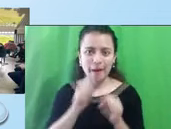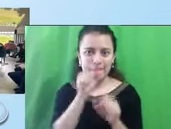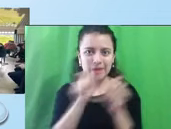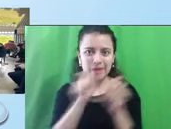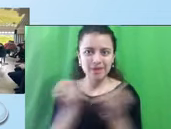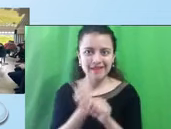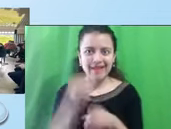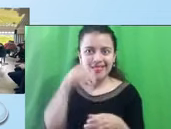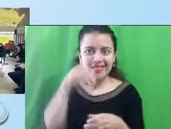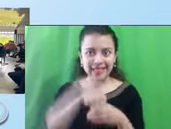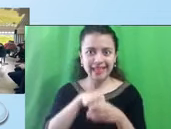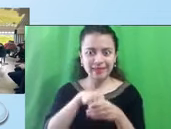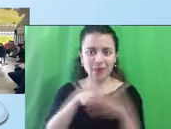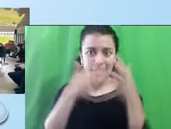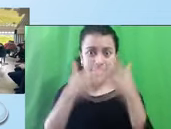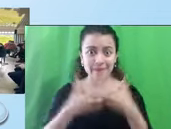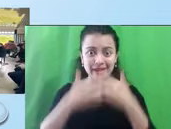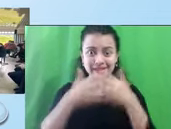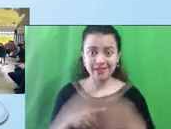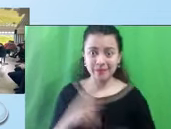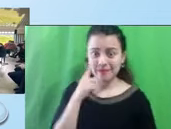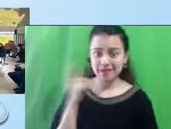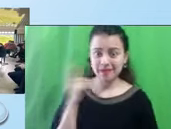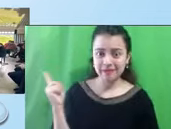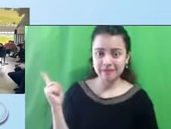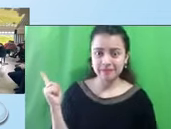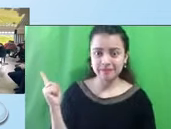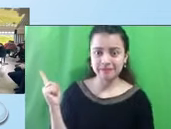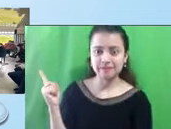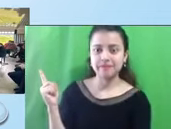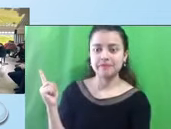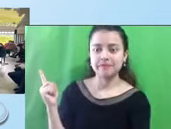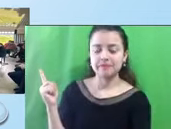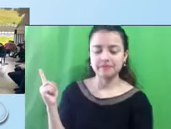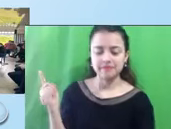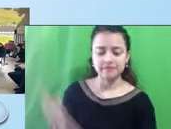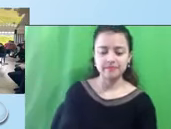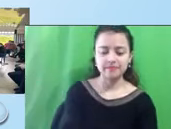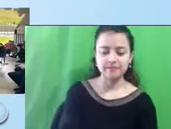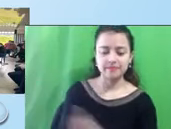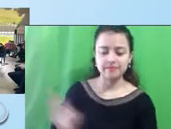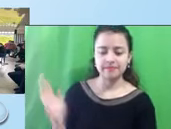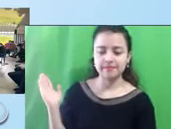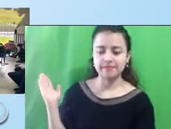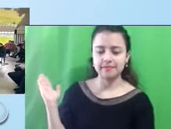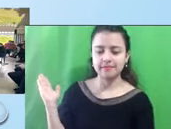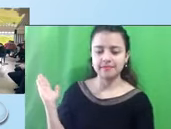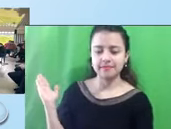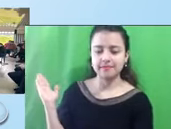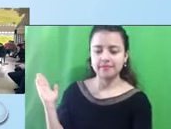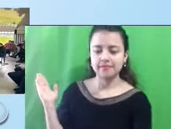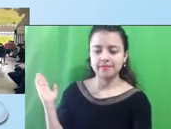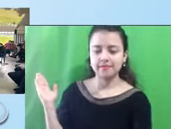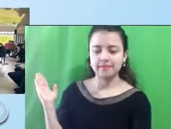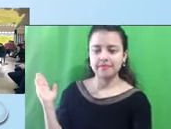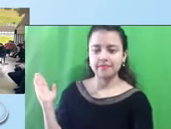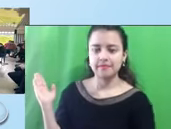Aquí podemos observar cómo estaba antes y pues a hoy cómo se encuentra el vestier del área de fontanería.